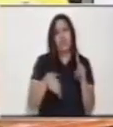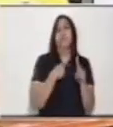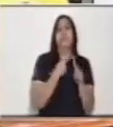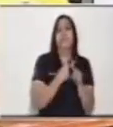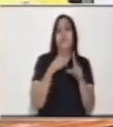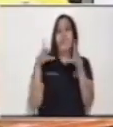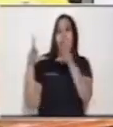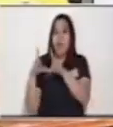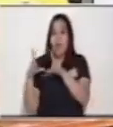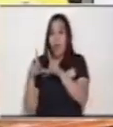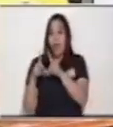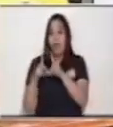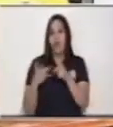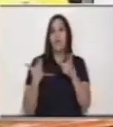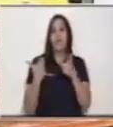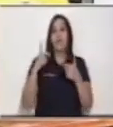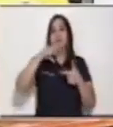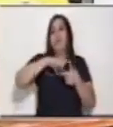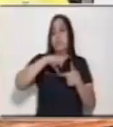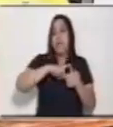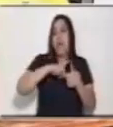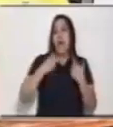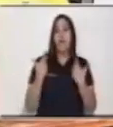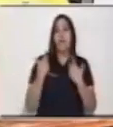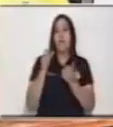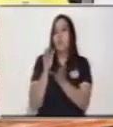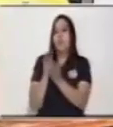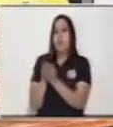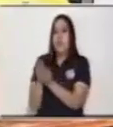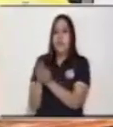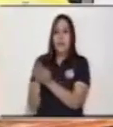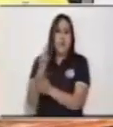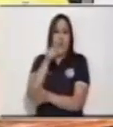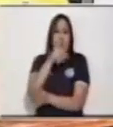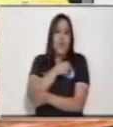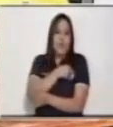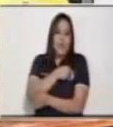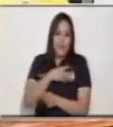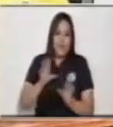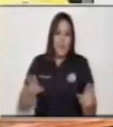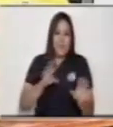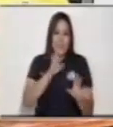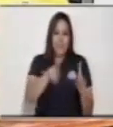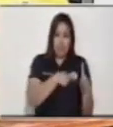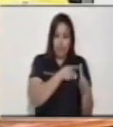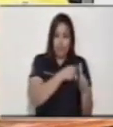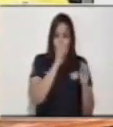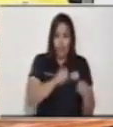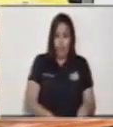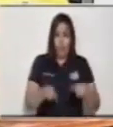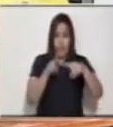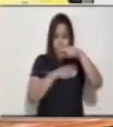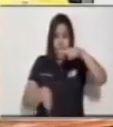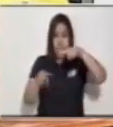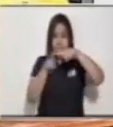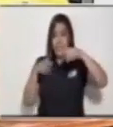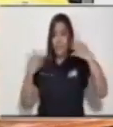o cuadrados, sombreros o triángulos y lo que tú quieras. ¿Puedes sumar círculos? ¿Cuántos grupos